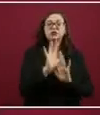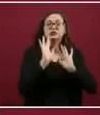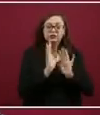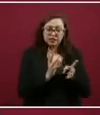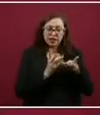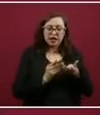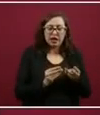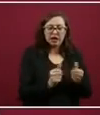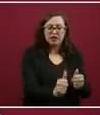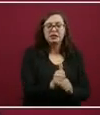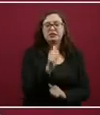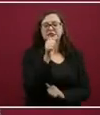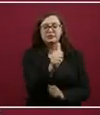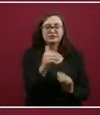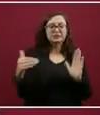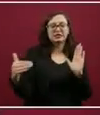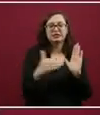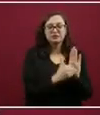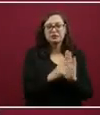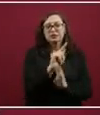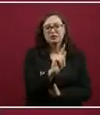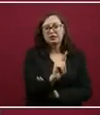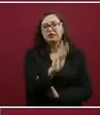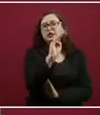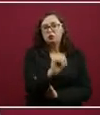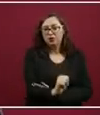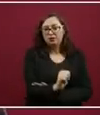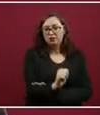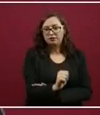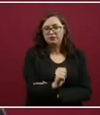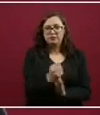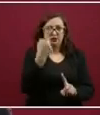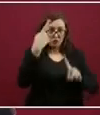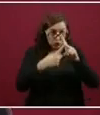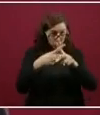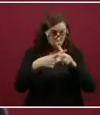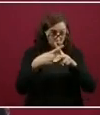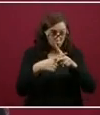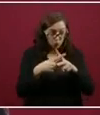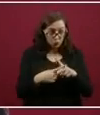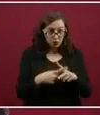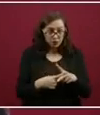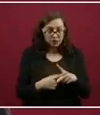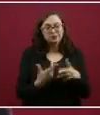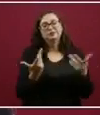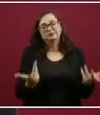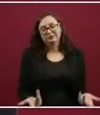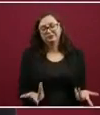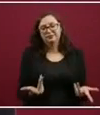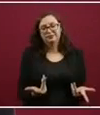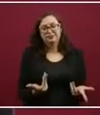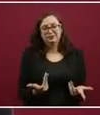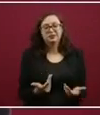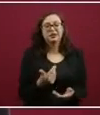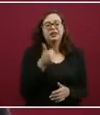ejercieron 6 mil 979. Si usted hace esa división de